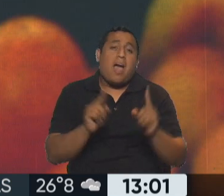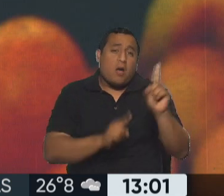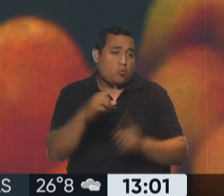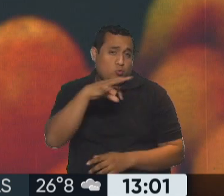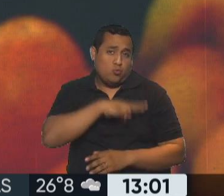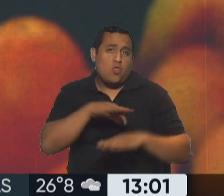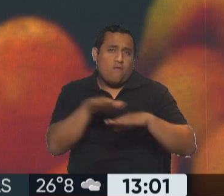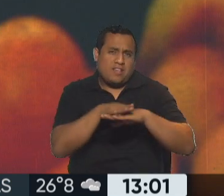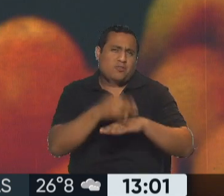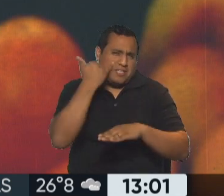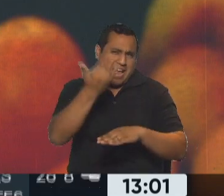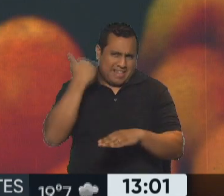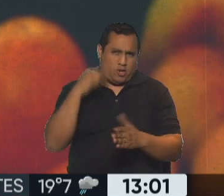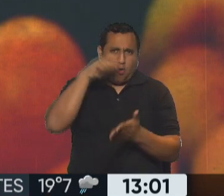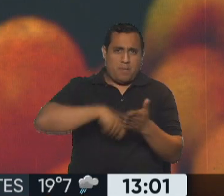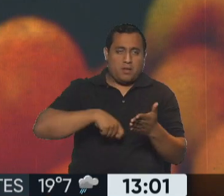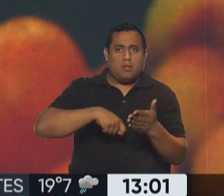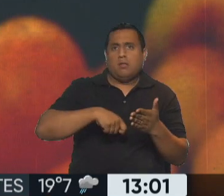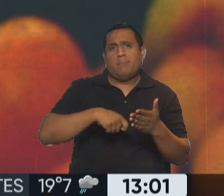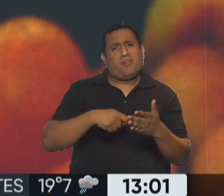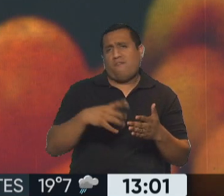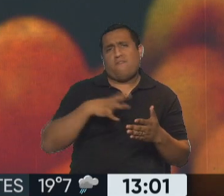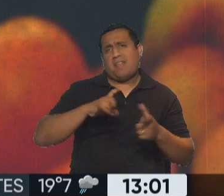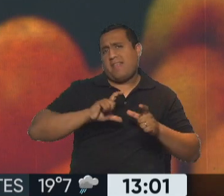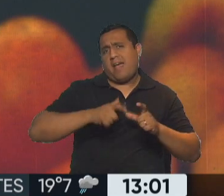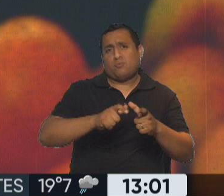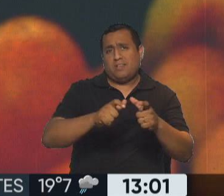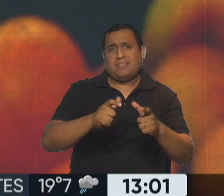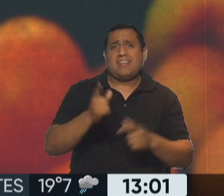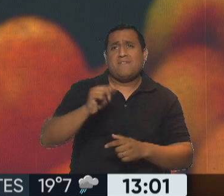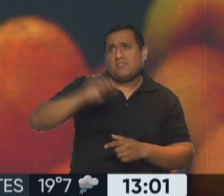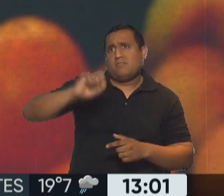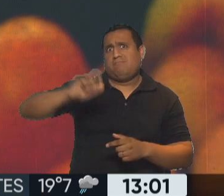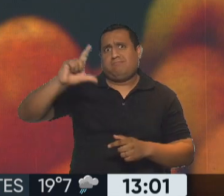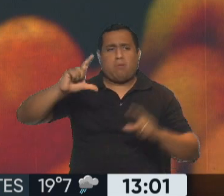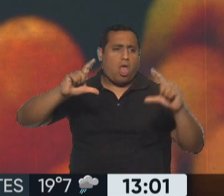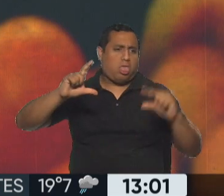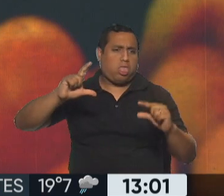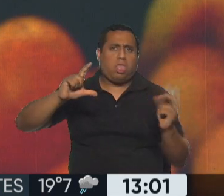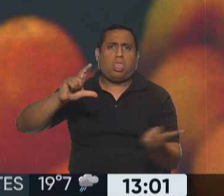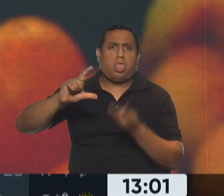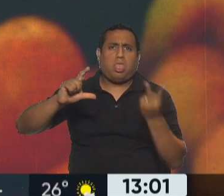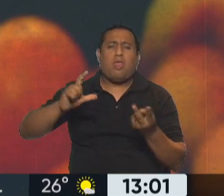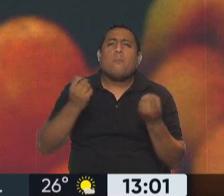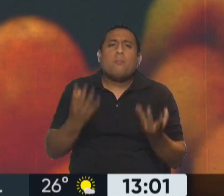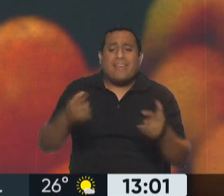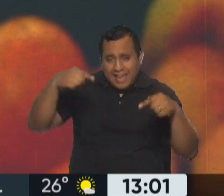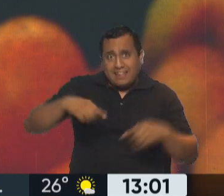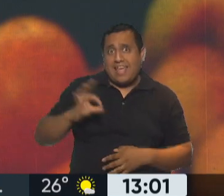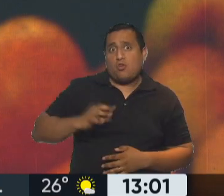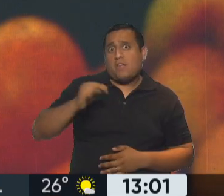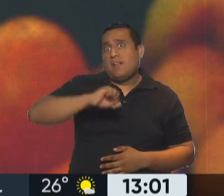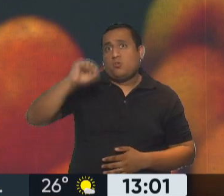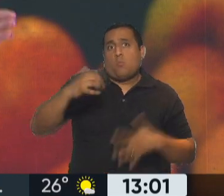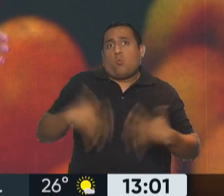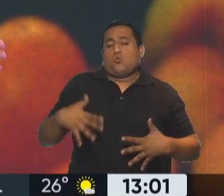de convenio que se encuentran retrasados respecto de la inflación, no solamente porque este año vamos a tener mucha inflación, sino